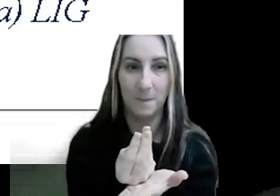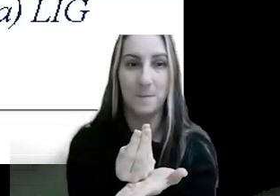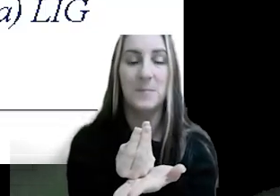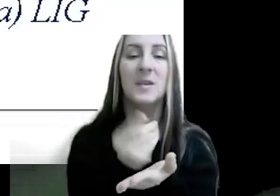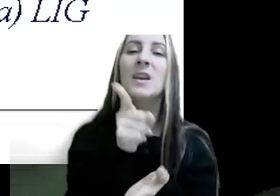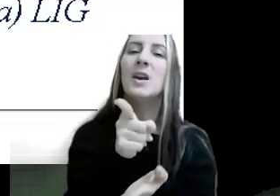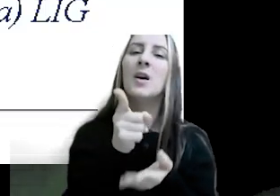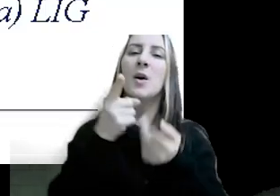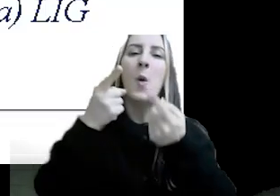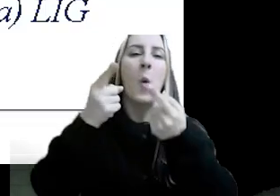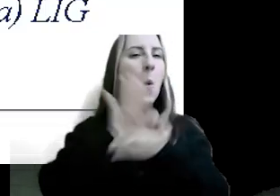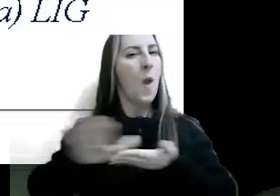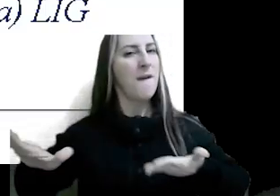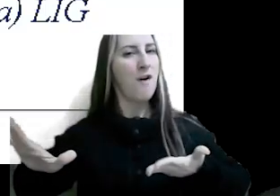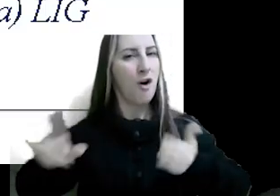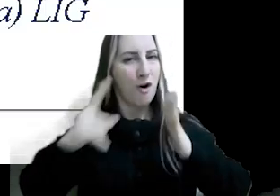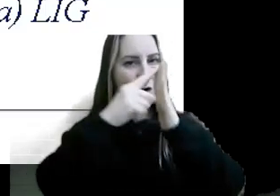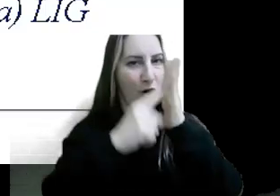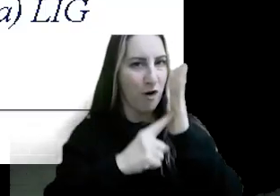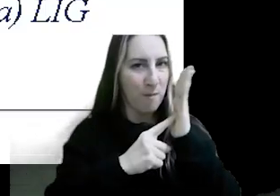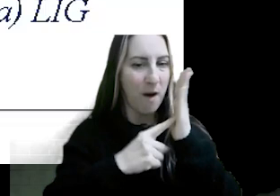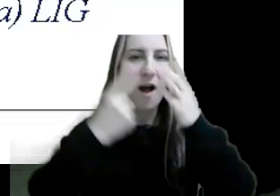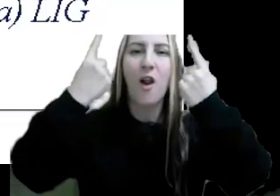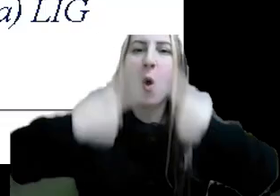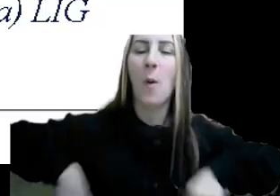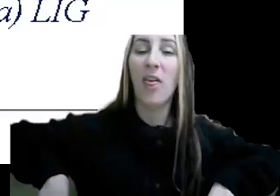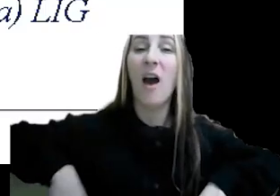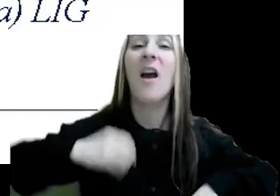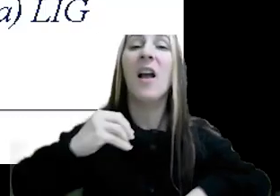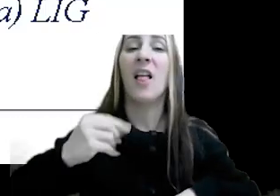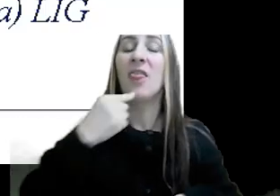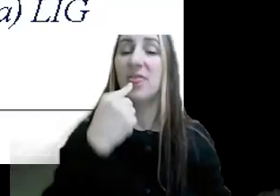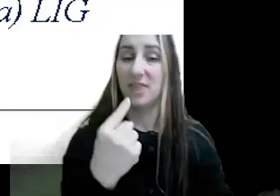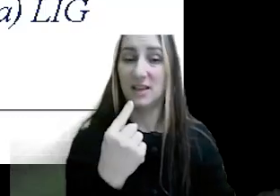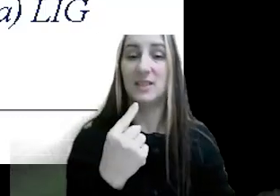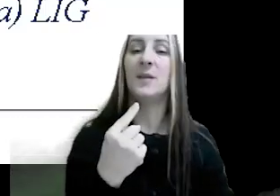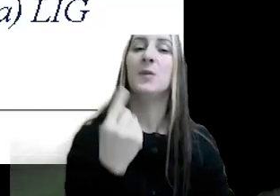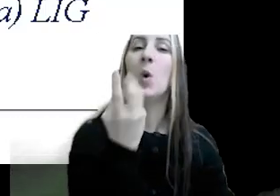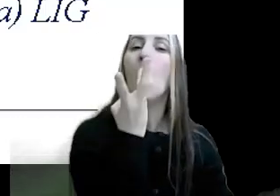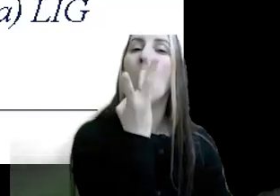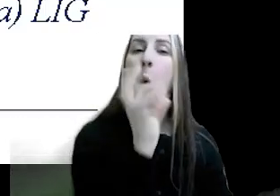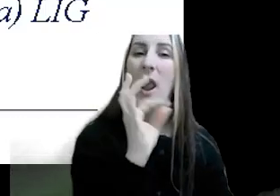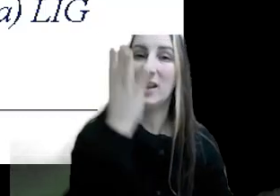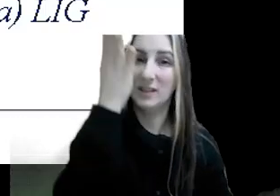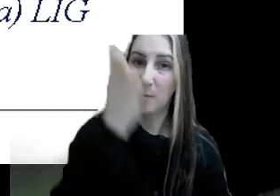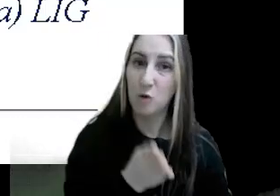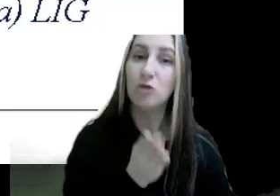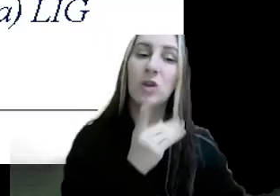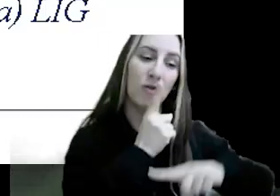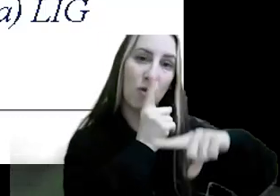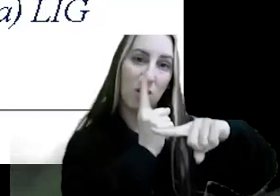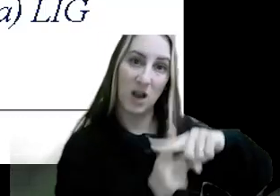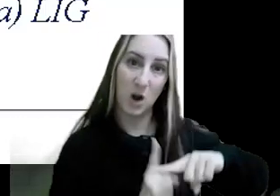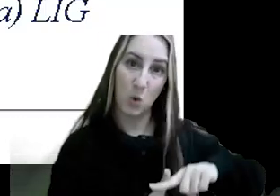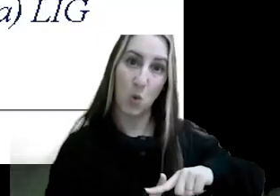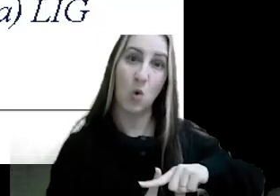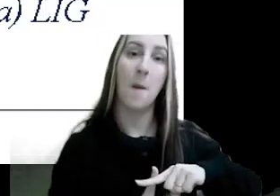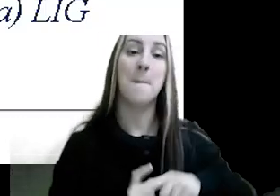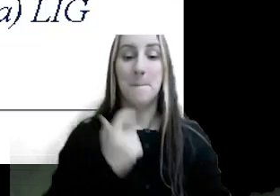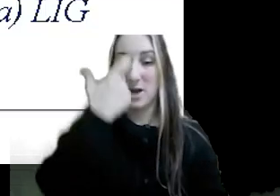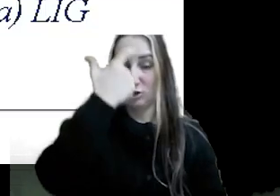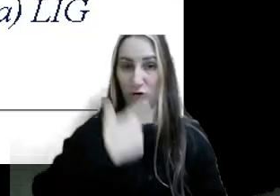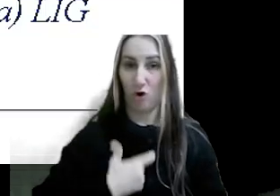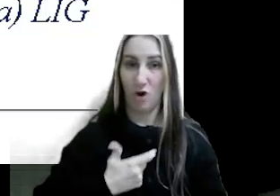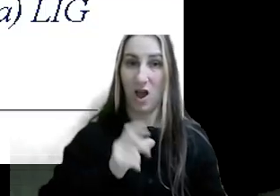que nos trae la norma es que aparte del 40% que puede computar un locatario